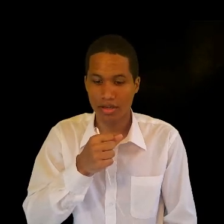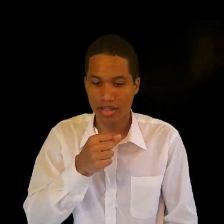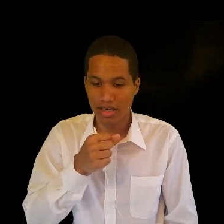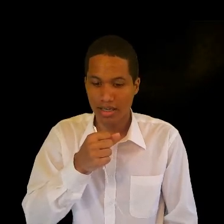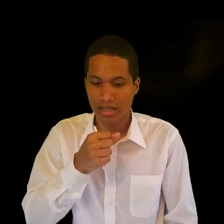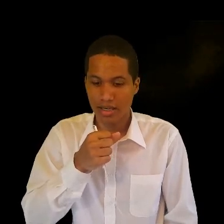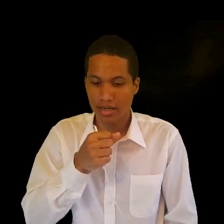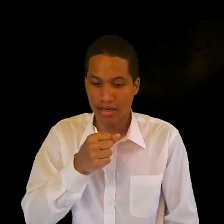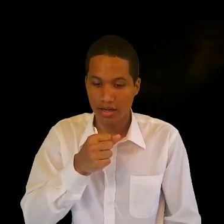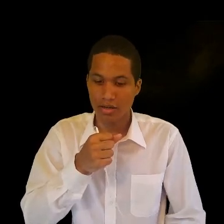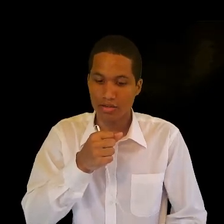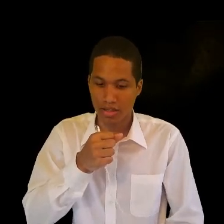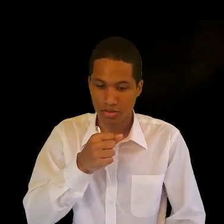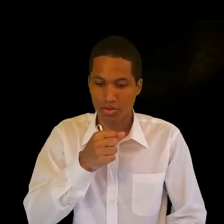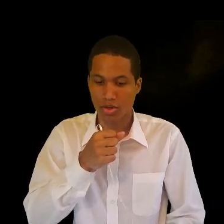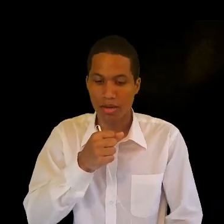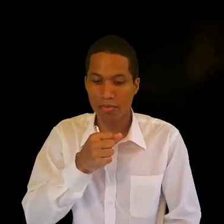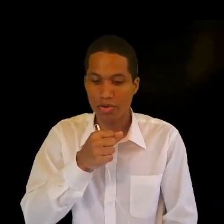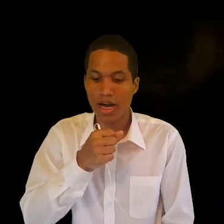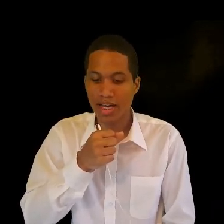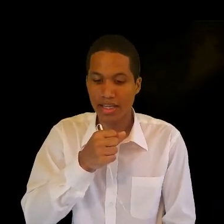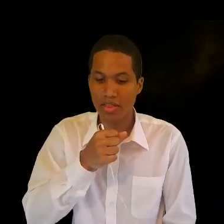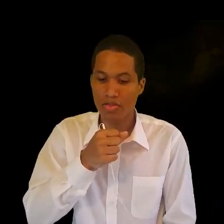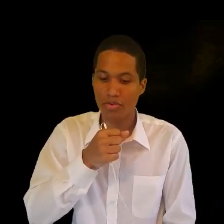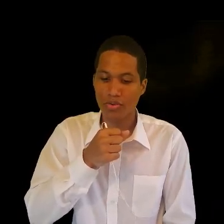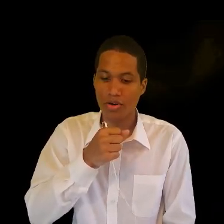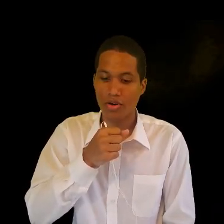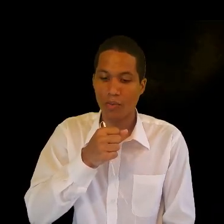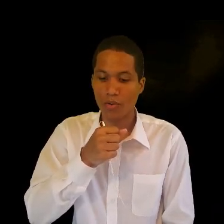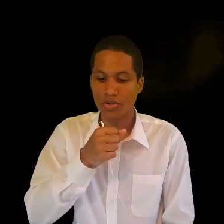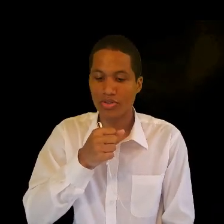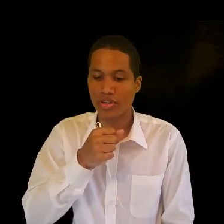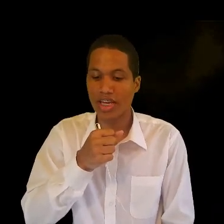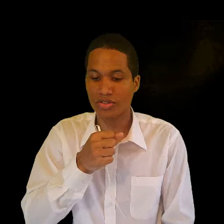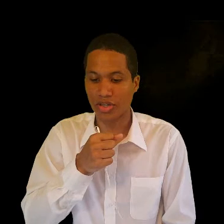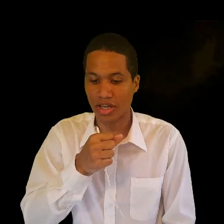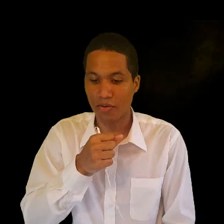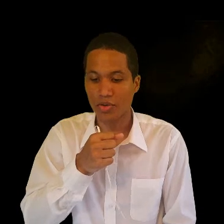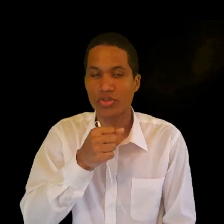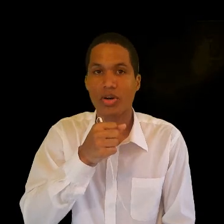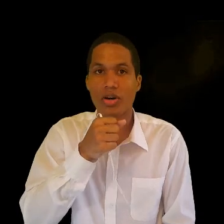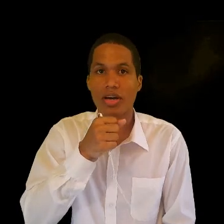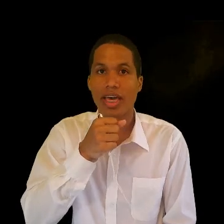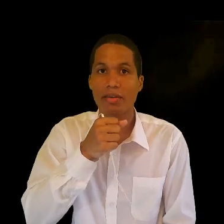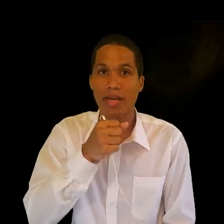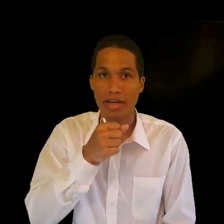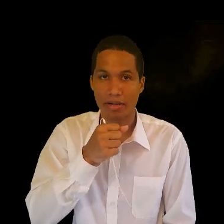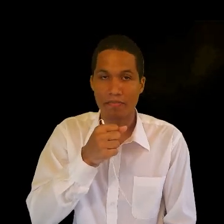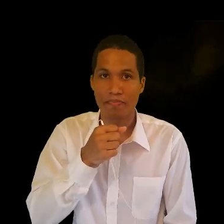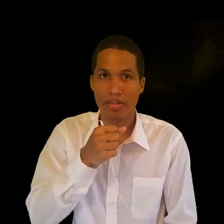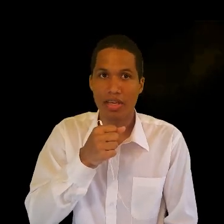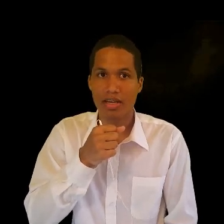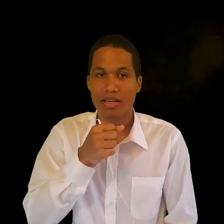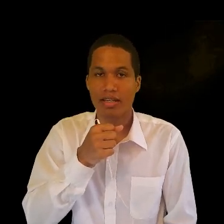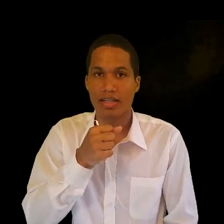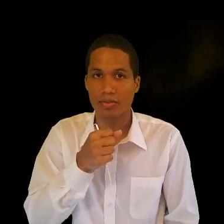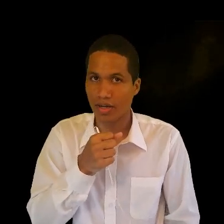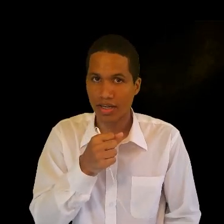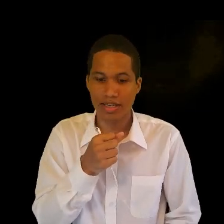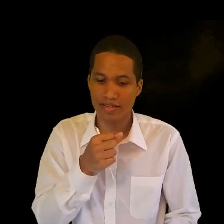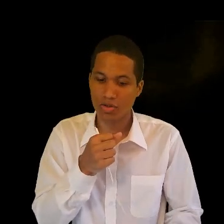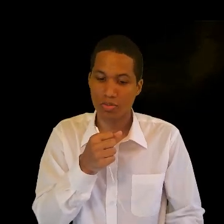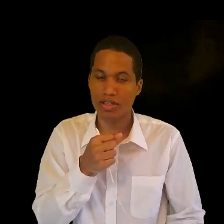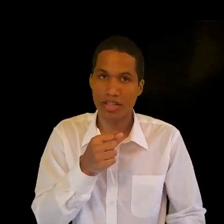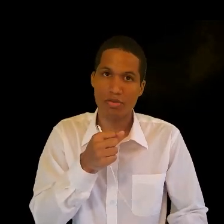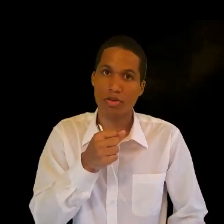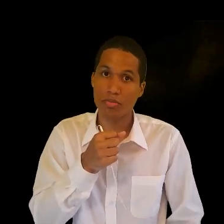¿Ok? Tengo otro ejemplo. Hiking through the woods yesterday, we saw a bear. Igual